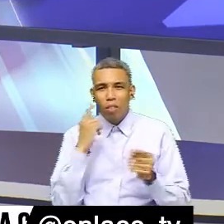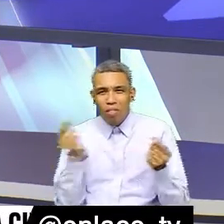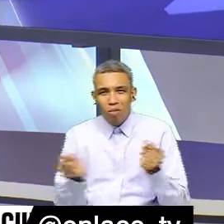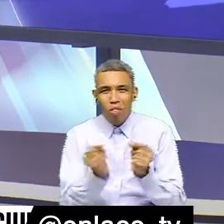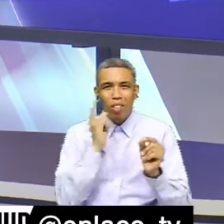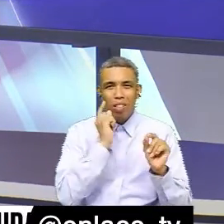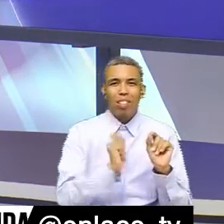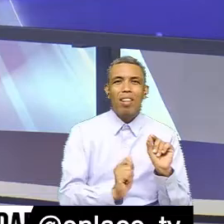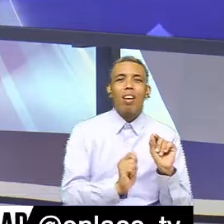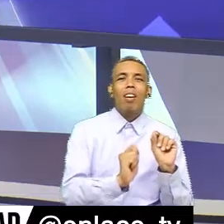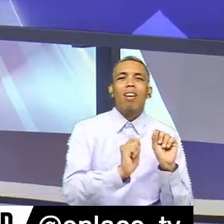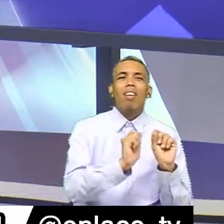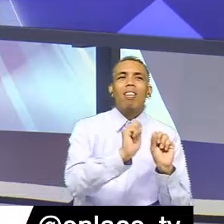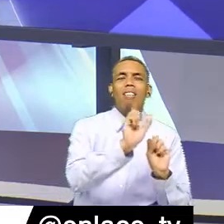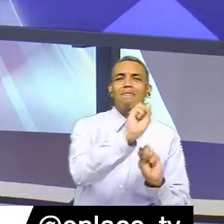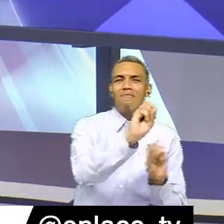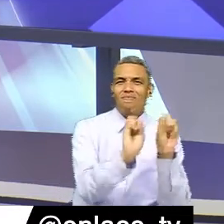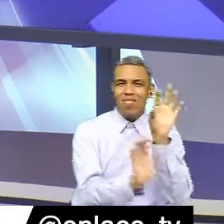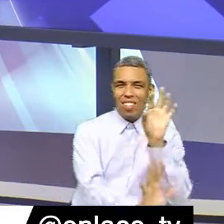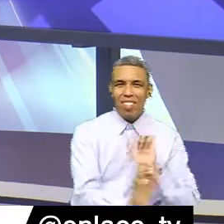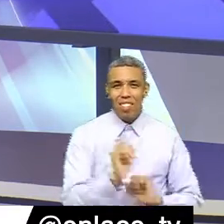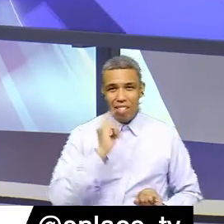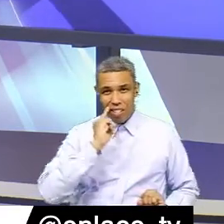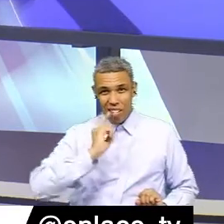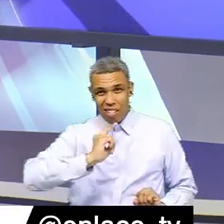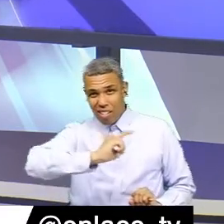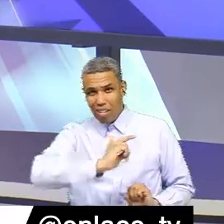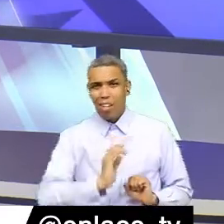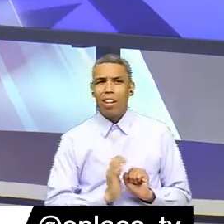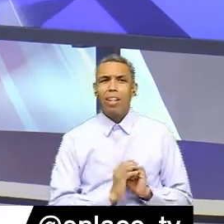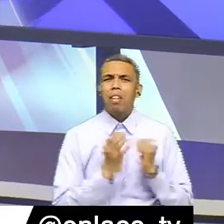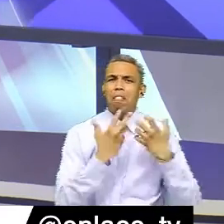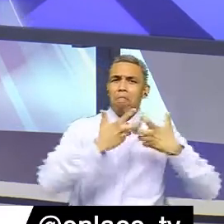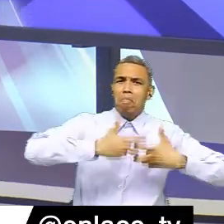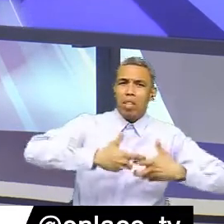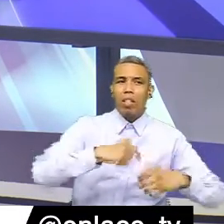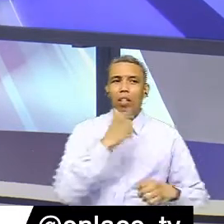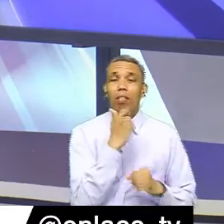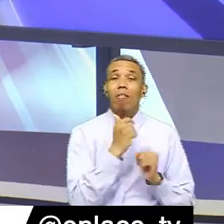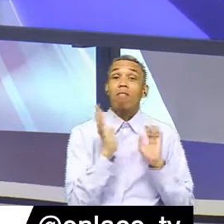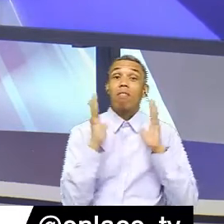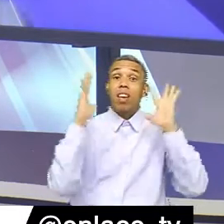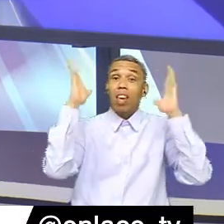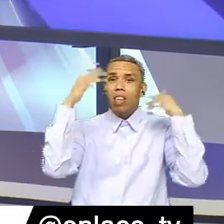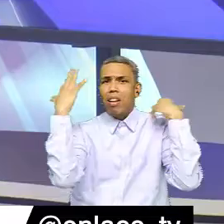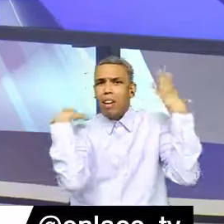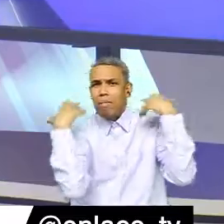se dieron cita en la primera feria campesina un espacio de integración comercial gastronómica y turística